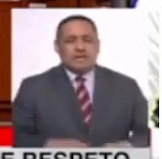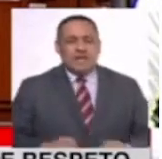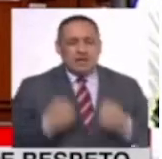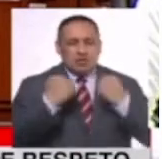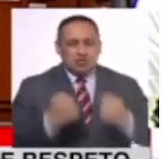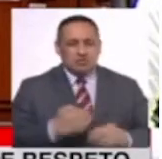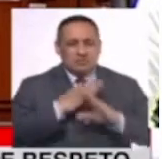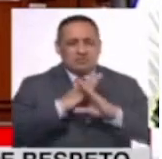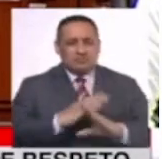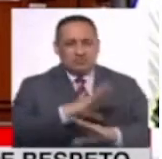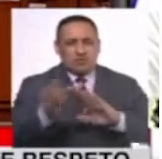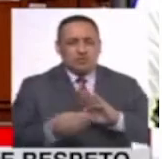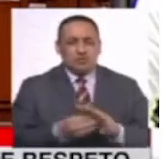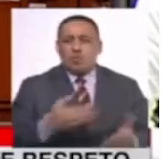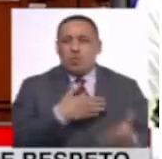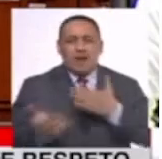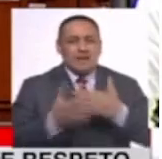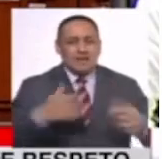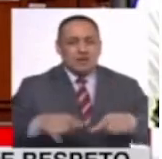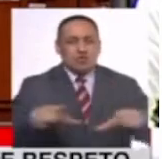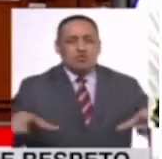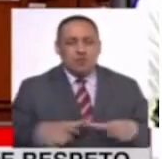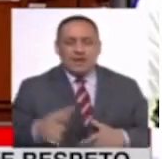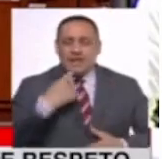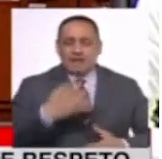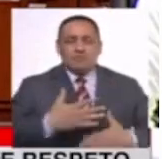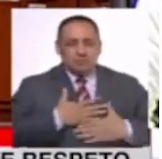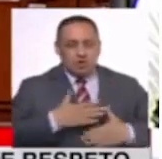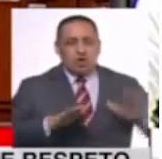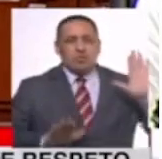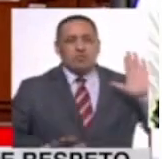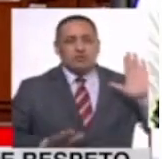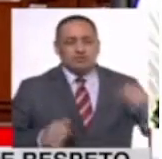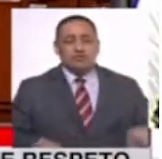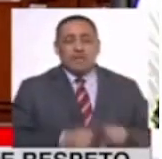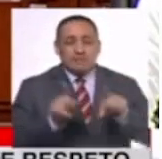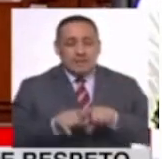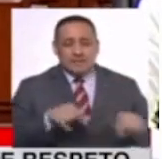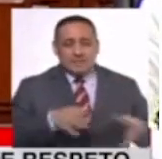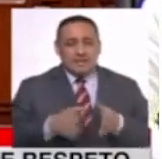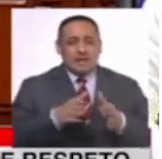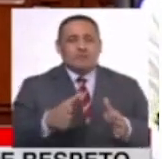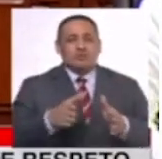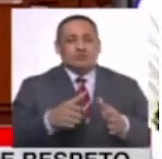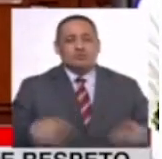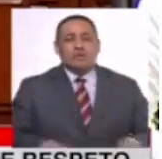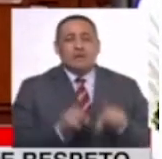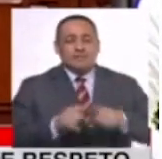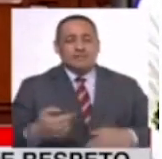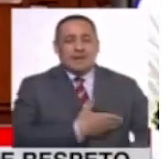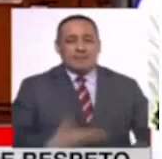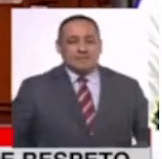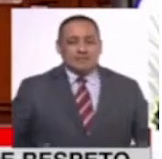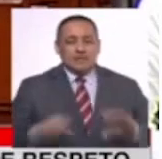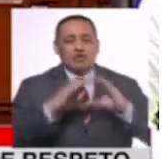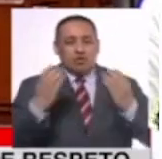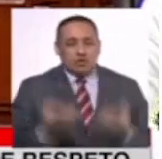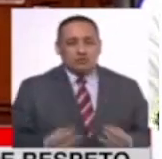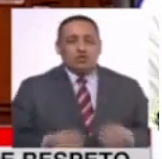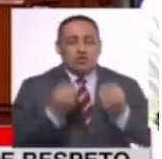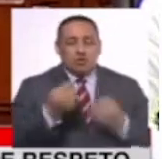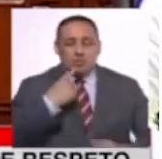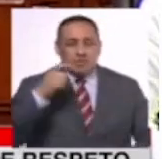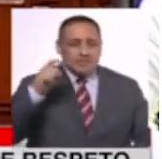lucha contra la corrupción, venga de donde venga, es nuestro compromiso. En ese sentido, desde la presidencia del Congreso,